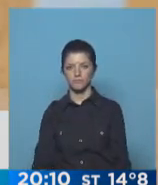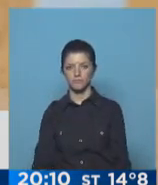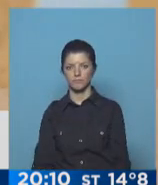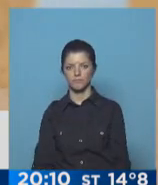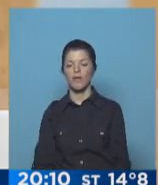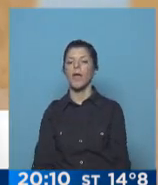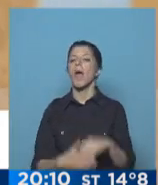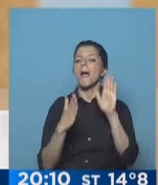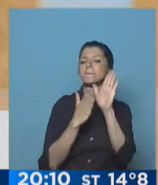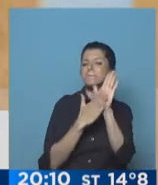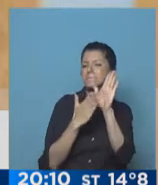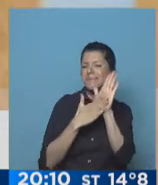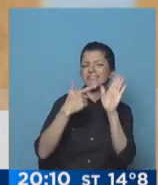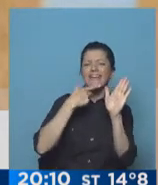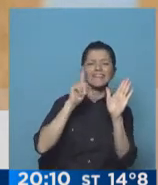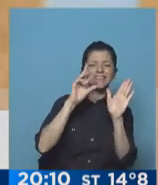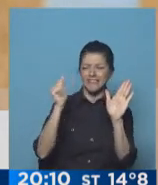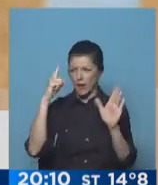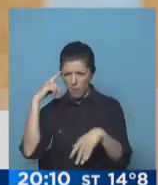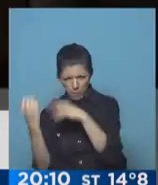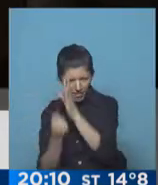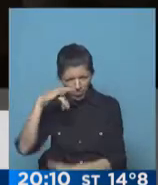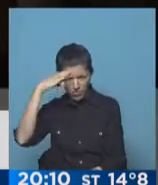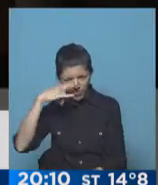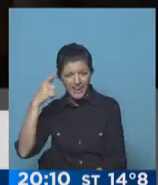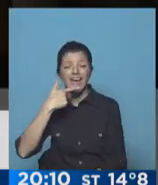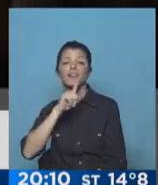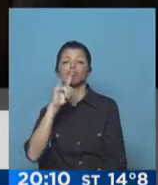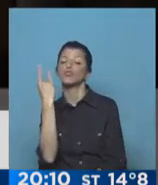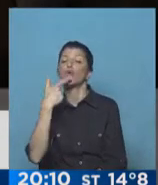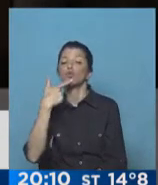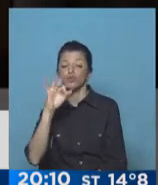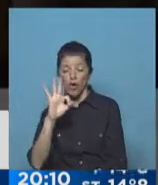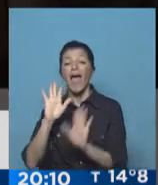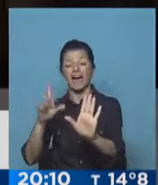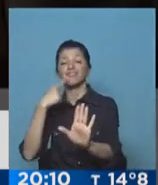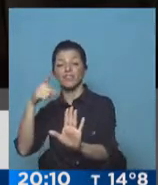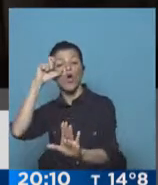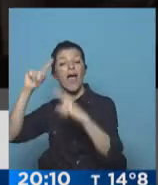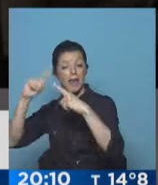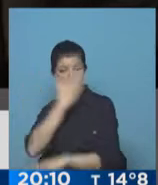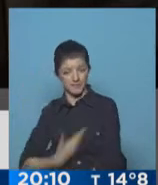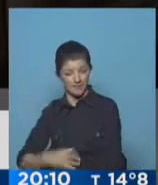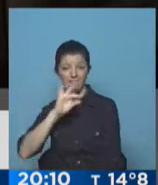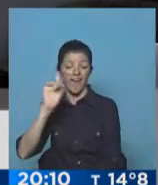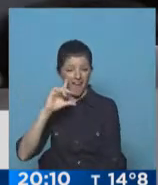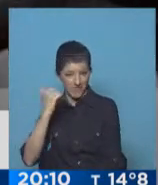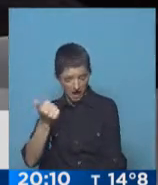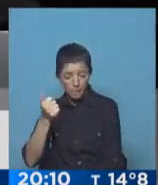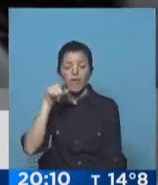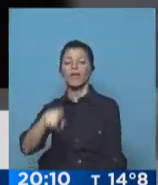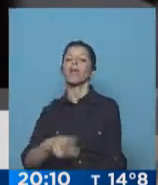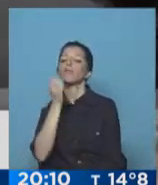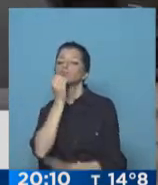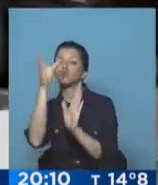La pista siria fue un invento de Estiuso. Así lo aseguró el expresidente de la DAIA, Rubén Beraja, quien amplió su indagatoria